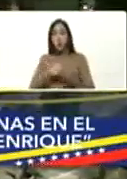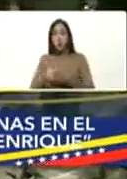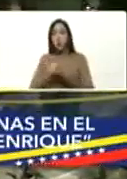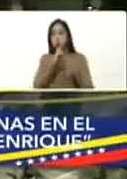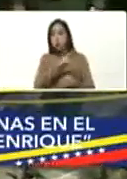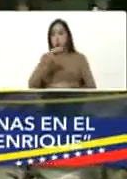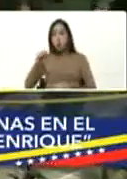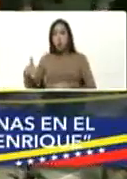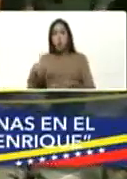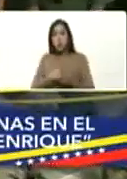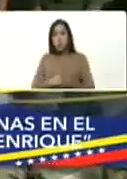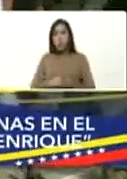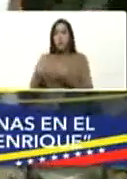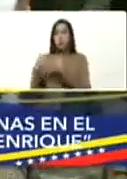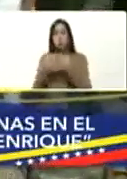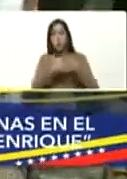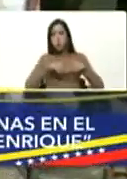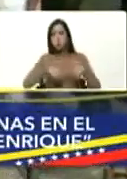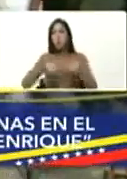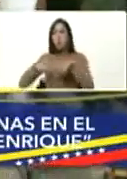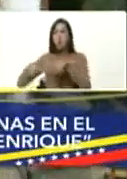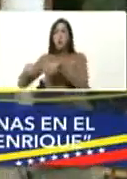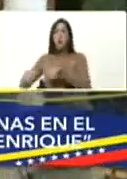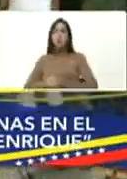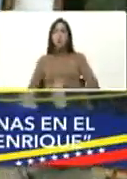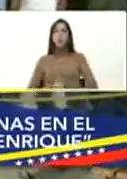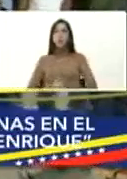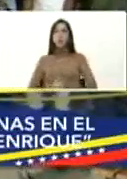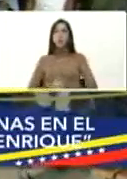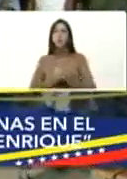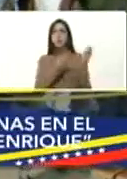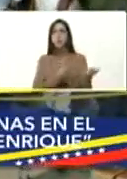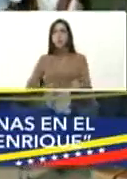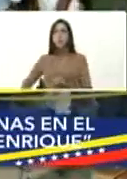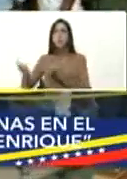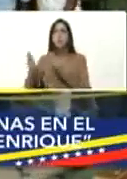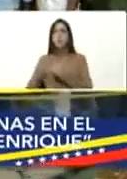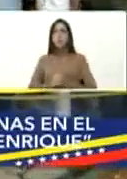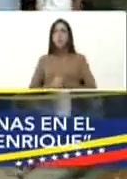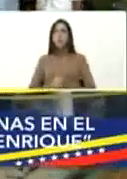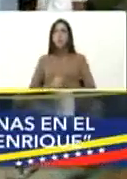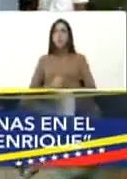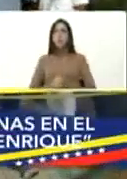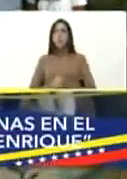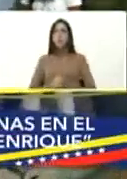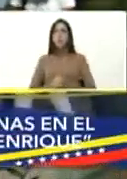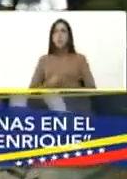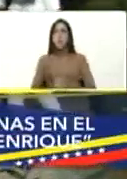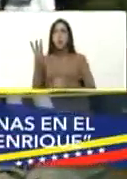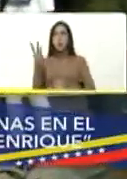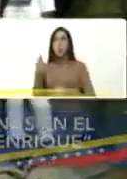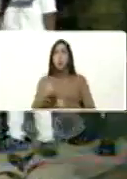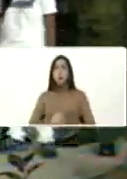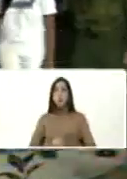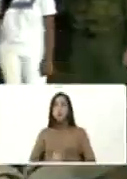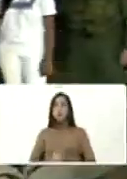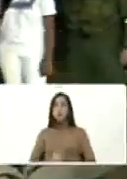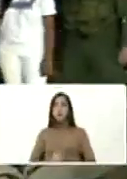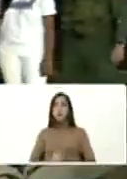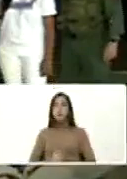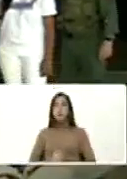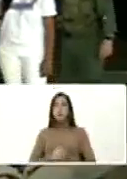1.200.000 títulos de tierra urbana. Yo les invito, ven Jonathan, agarra por acá desde el Poder Popular, a la cuenta